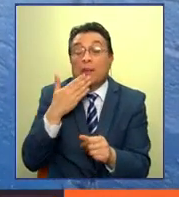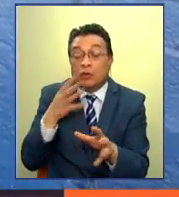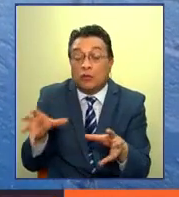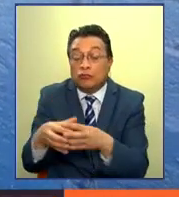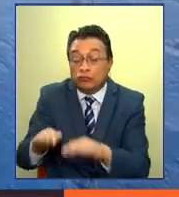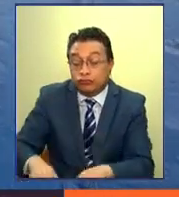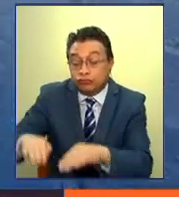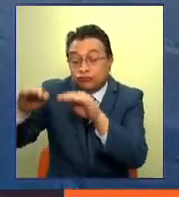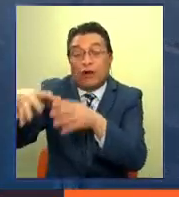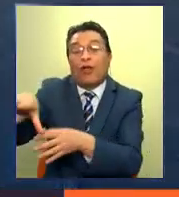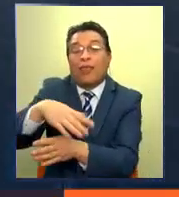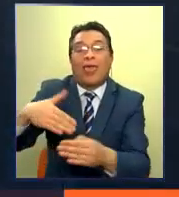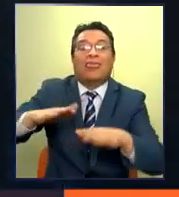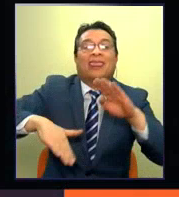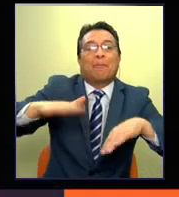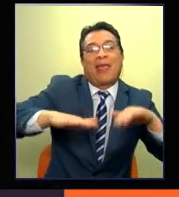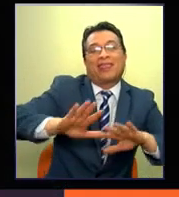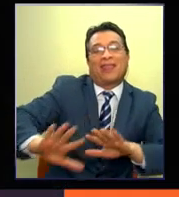creció.